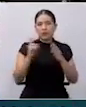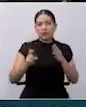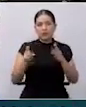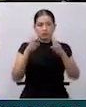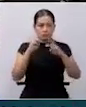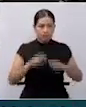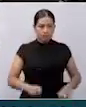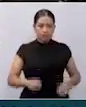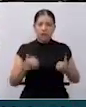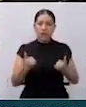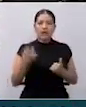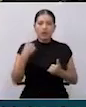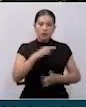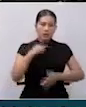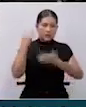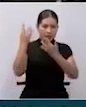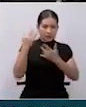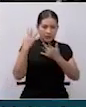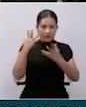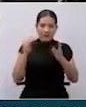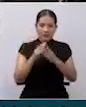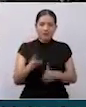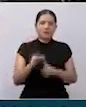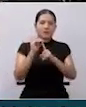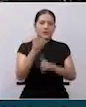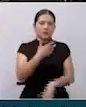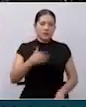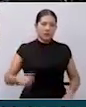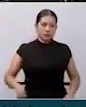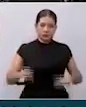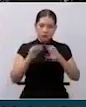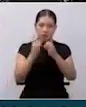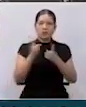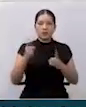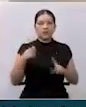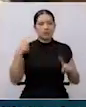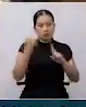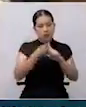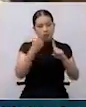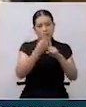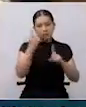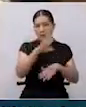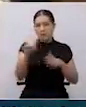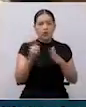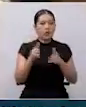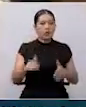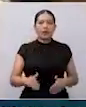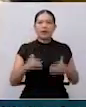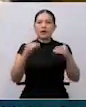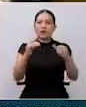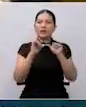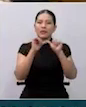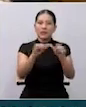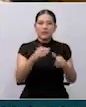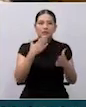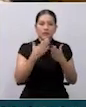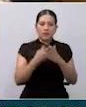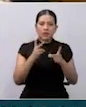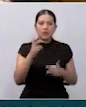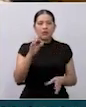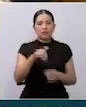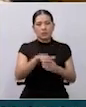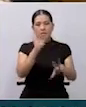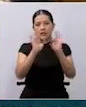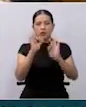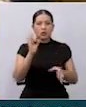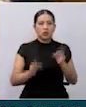Esperemos, nosotros especialmente la presidencia de Cámara, va a insistir a que esto prospere, estas elecciones judiciales. Una cosa que